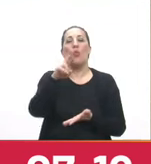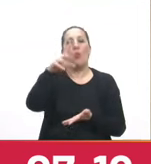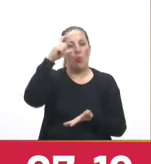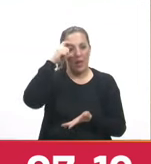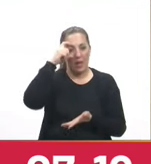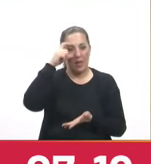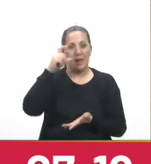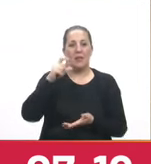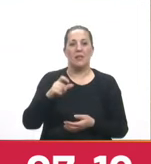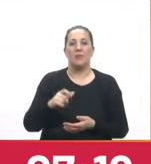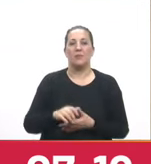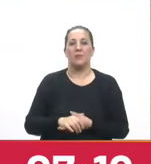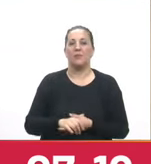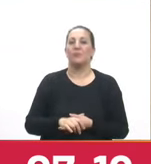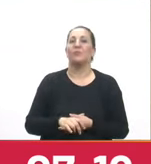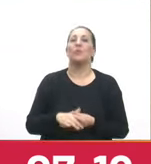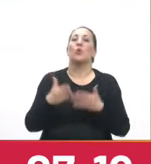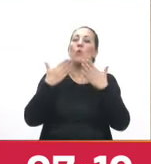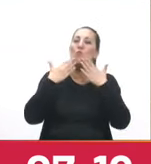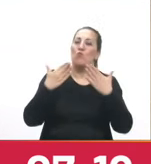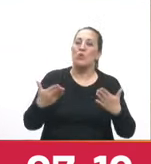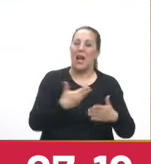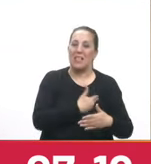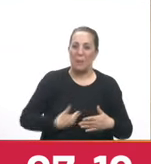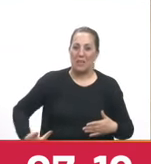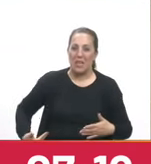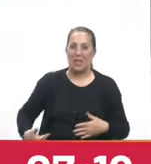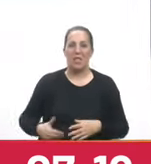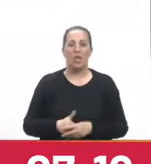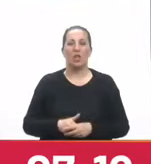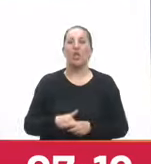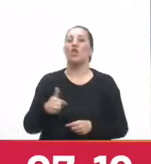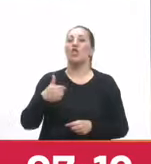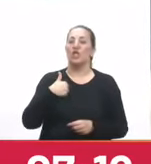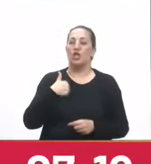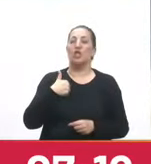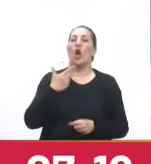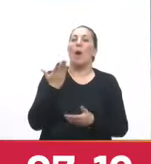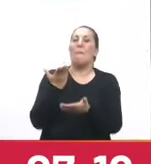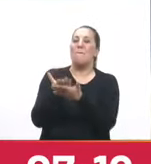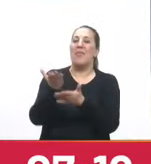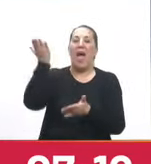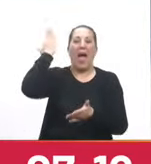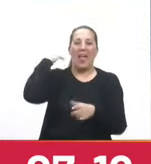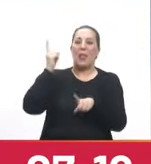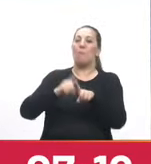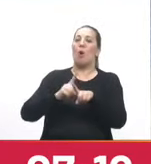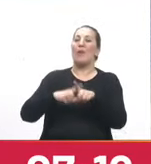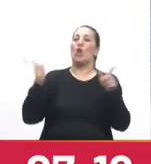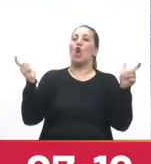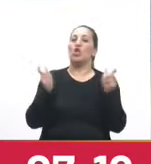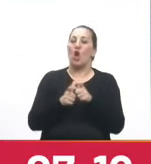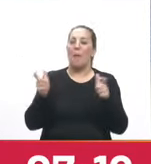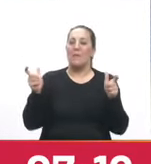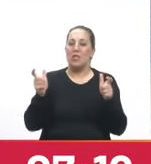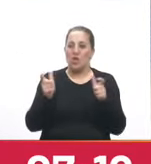más duros que tenía el gobierno por qué porque ahí había resistencia de los grupos dialoguistas que pertenecen a la unión cívica radical algunos del